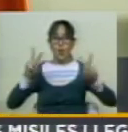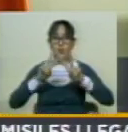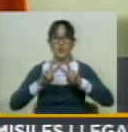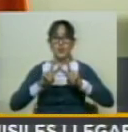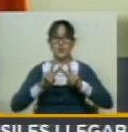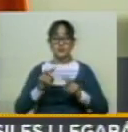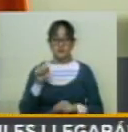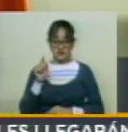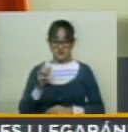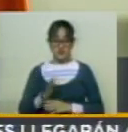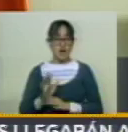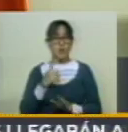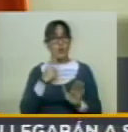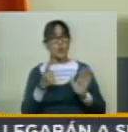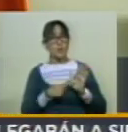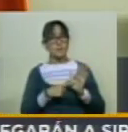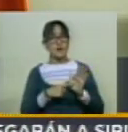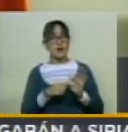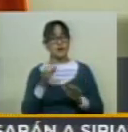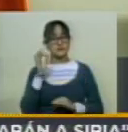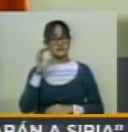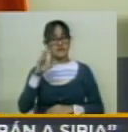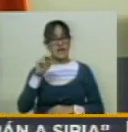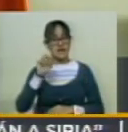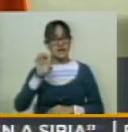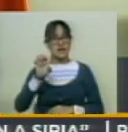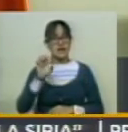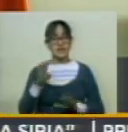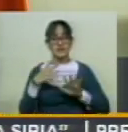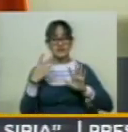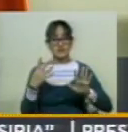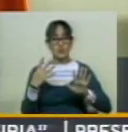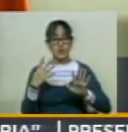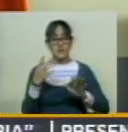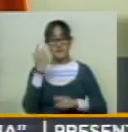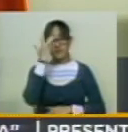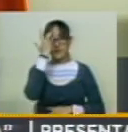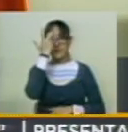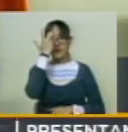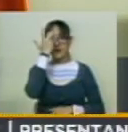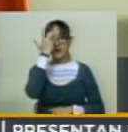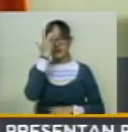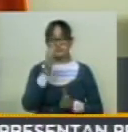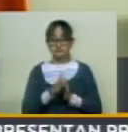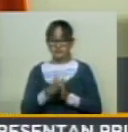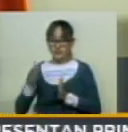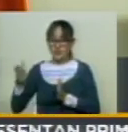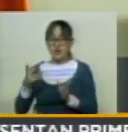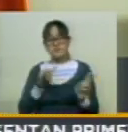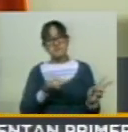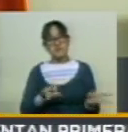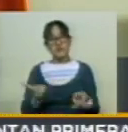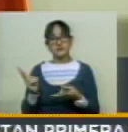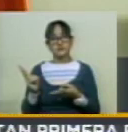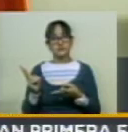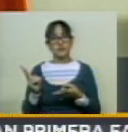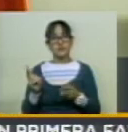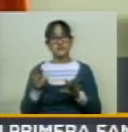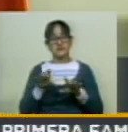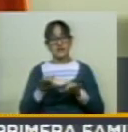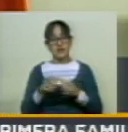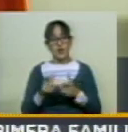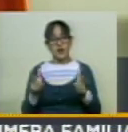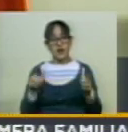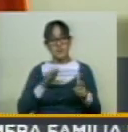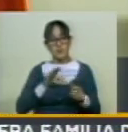es algo que ya se cumplió. El Consejo Nacional Electoral el 19 de febrero extendió la invitación al secretario